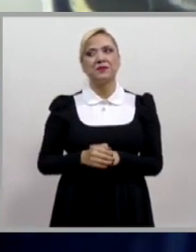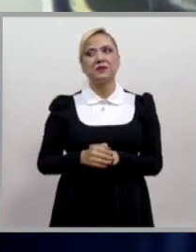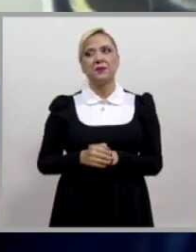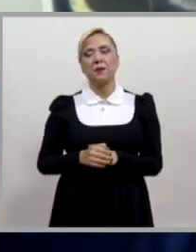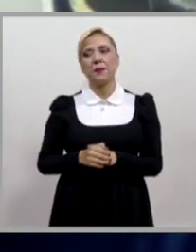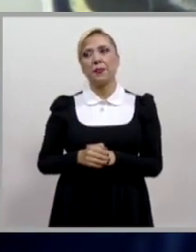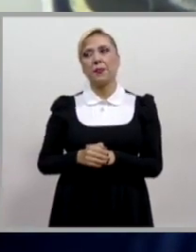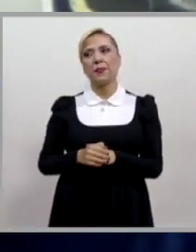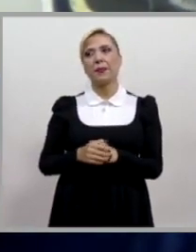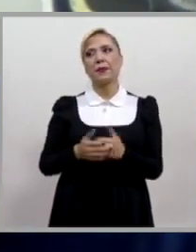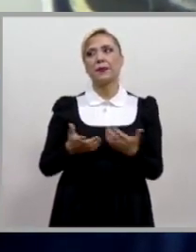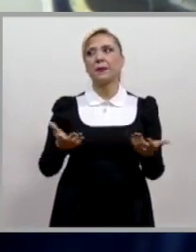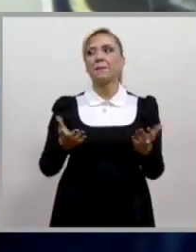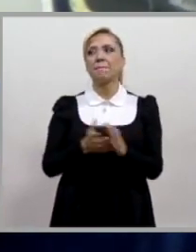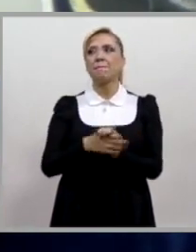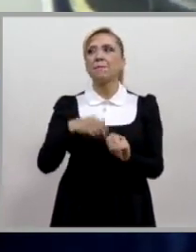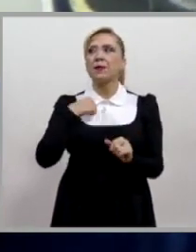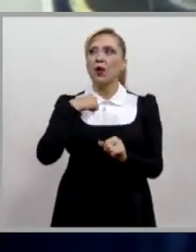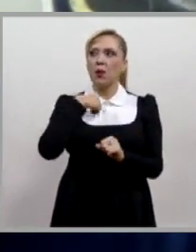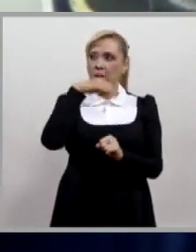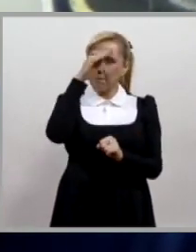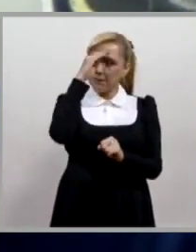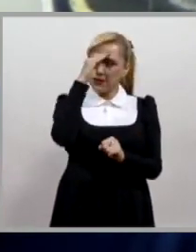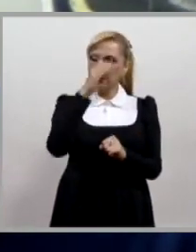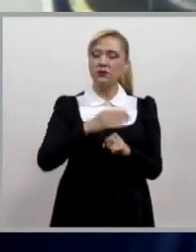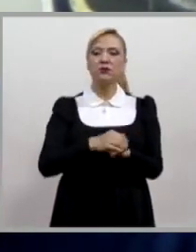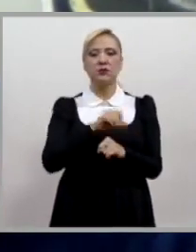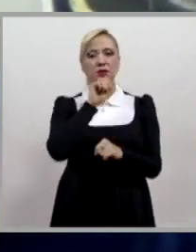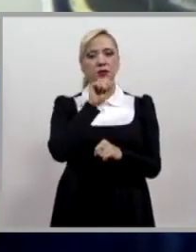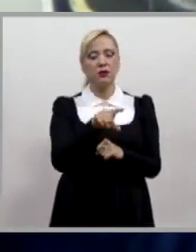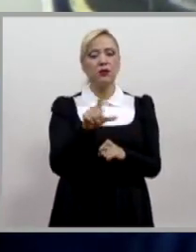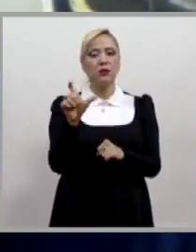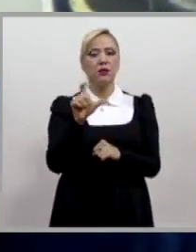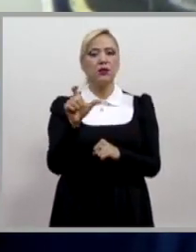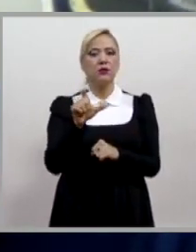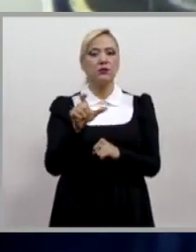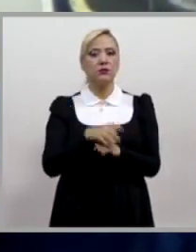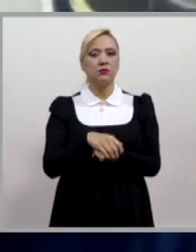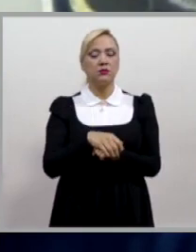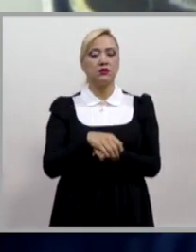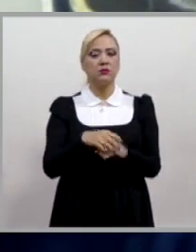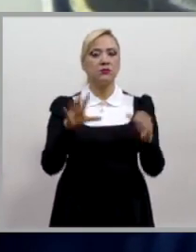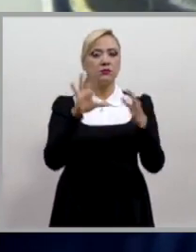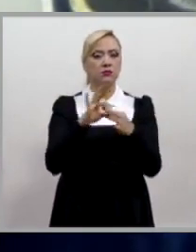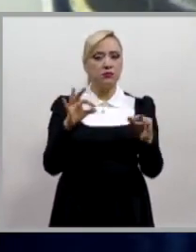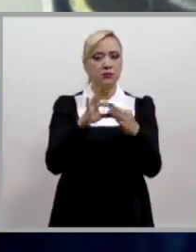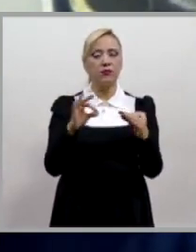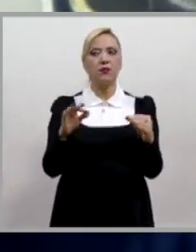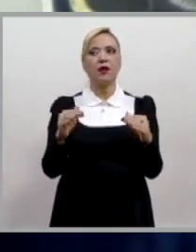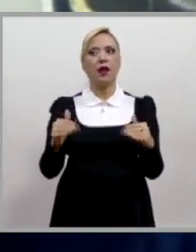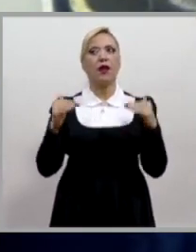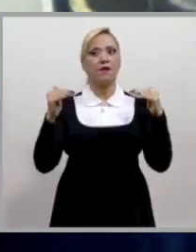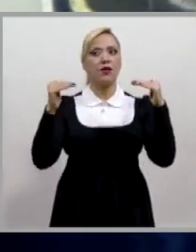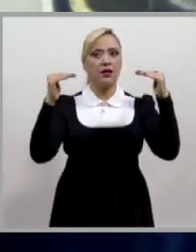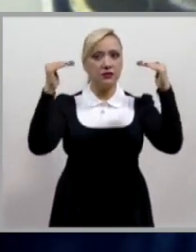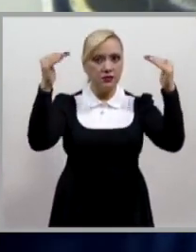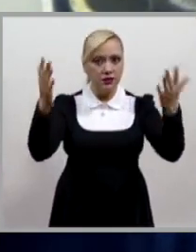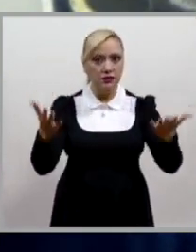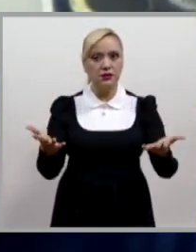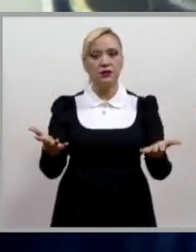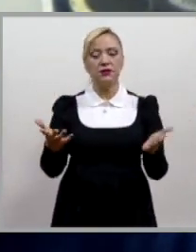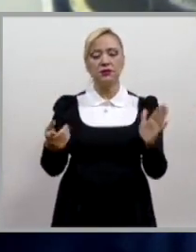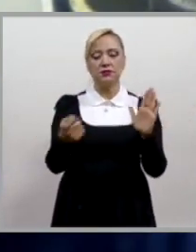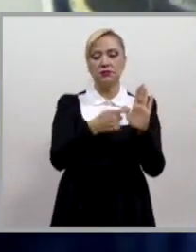Bueno, yo creo que también cuando ahorita se han hablado de avances y logros que se han hecho en el